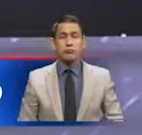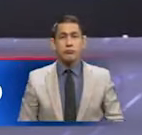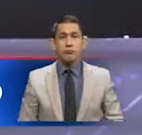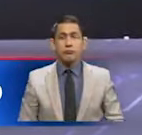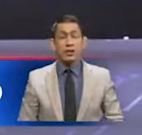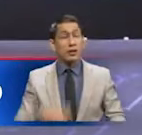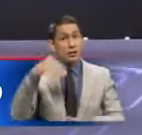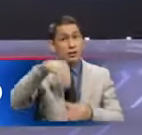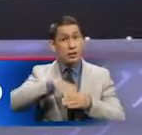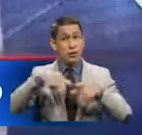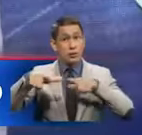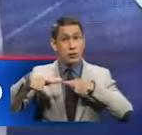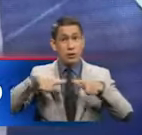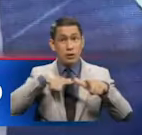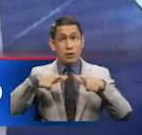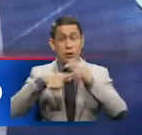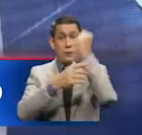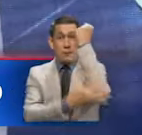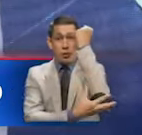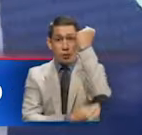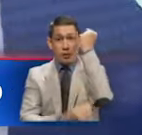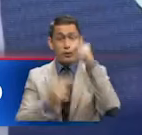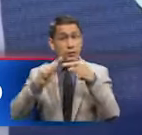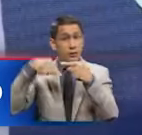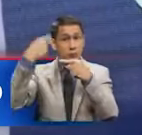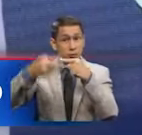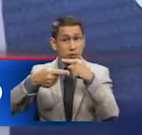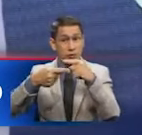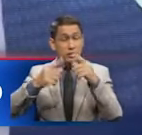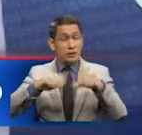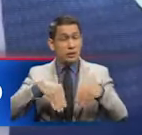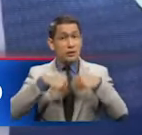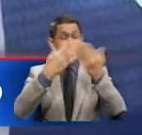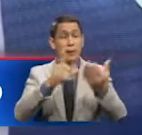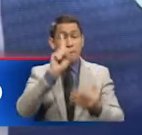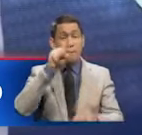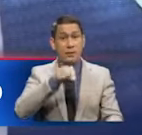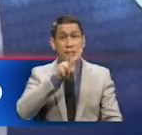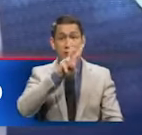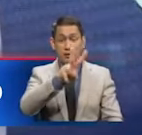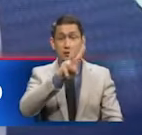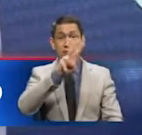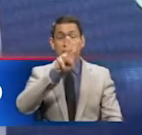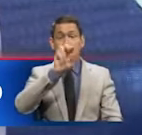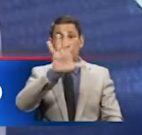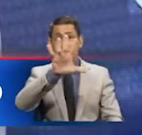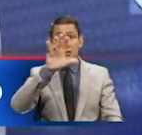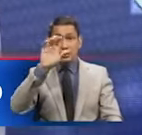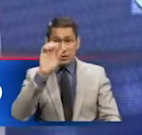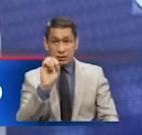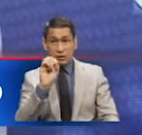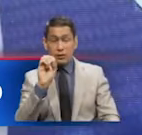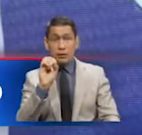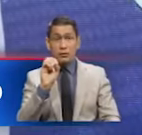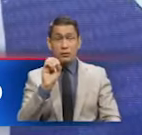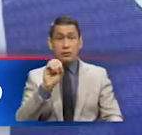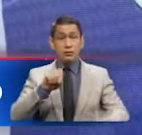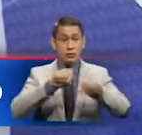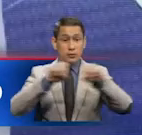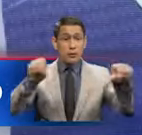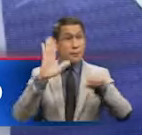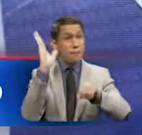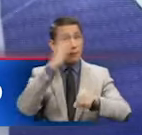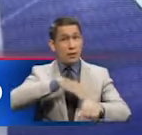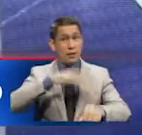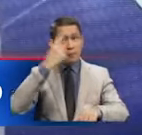afectadas y en las zonas más violentas. En los próximos días haremos la entrega de 1.250 becas